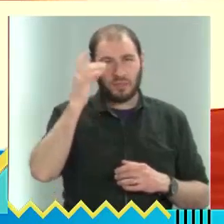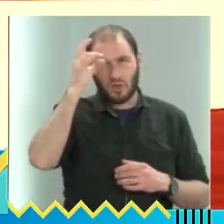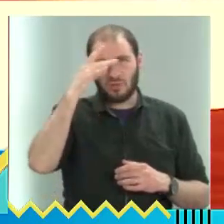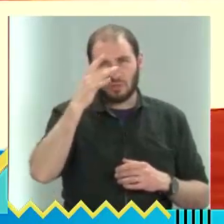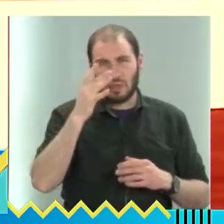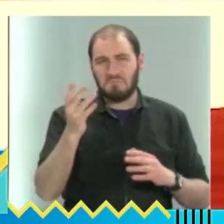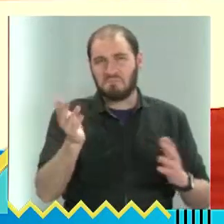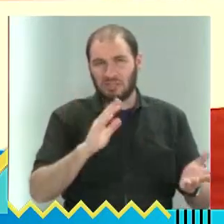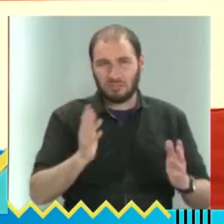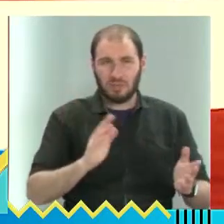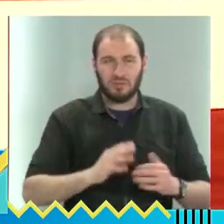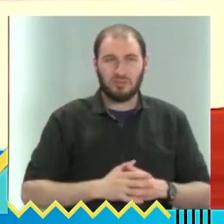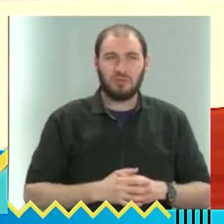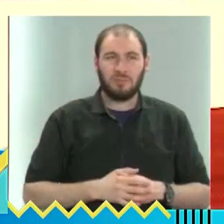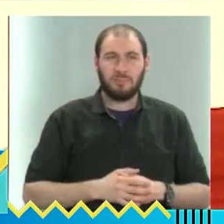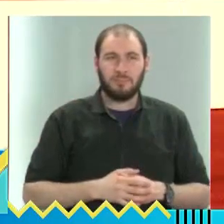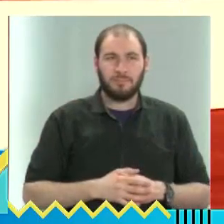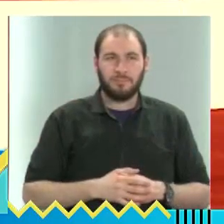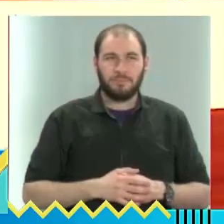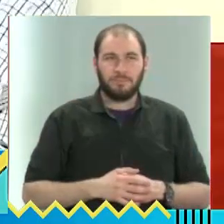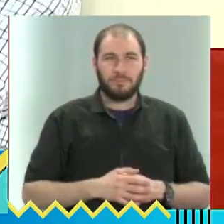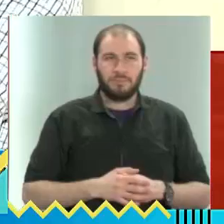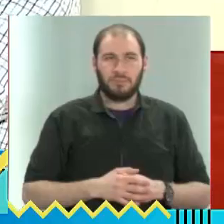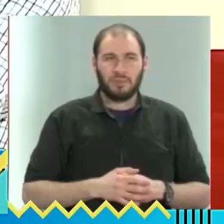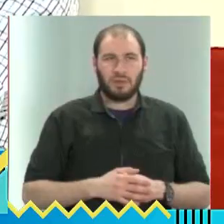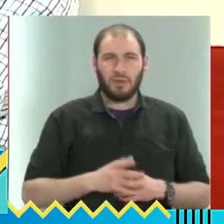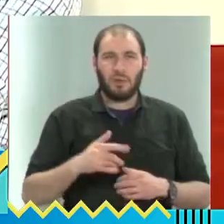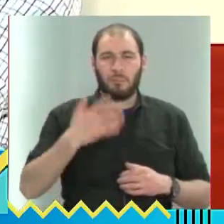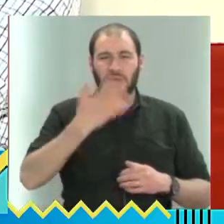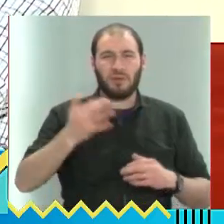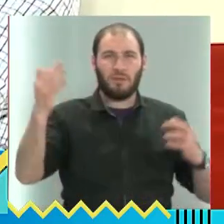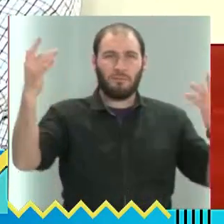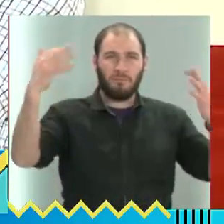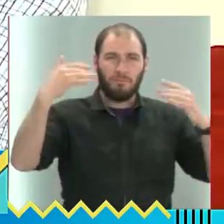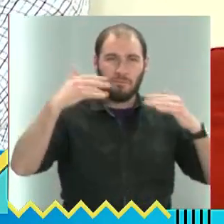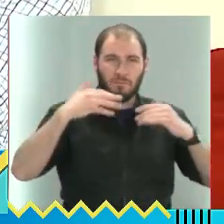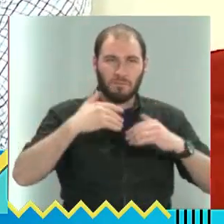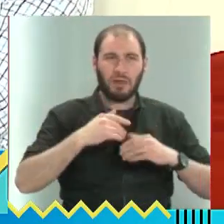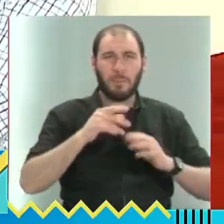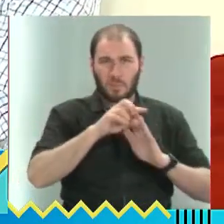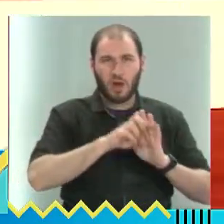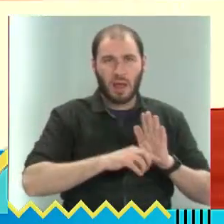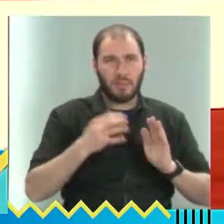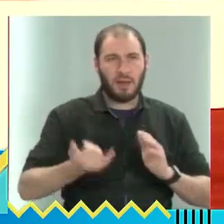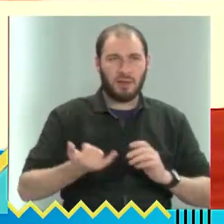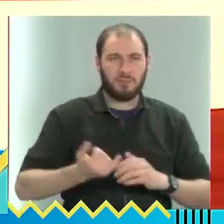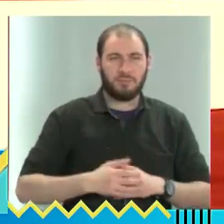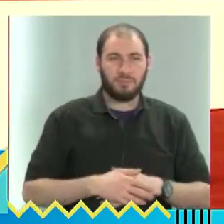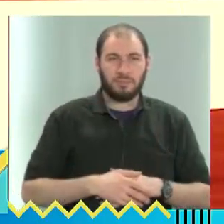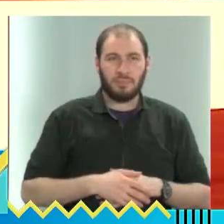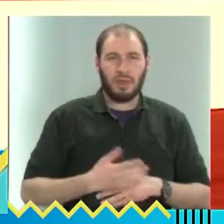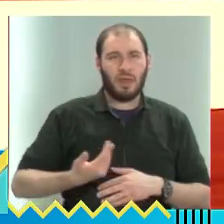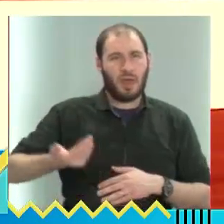1912 aproximadamente, con las corrientes inmigratorias que fueron programadas, y que en